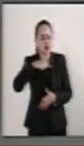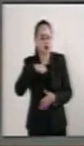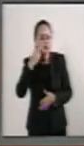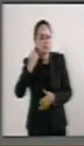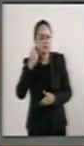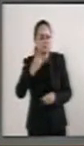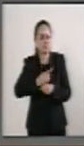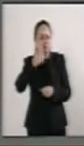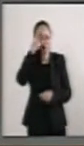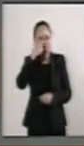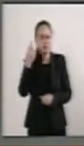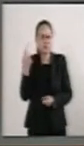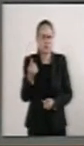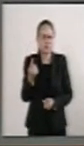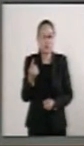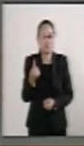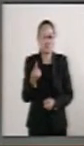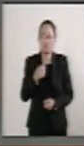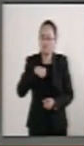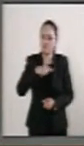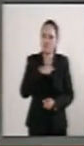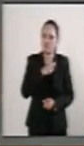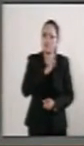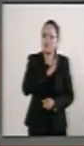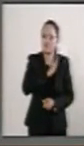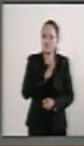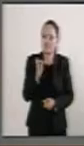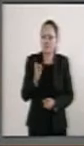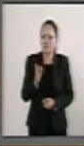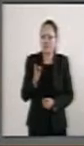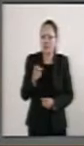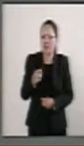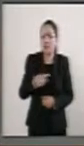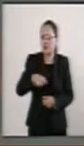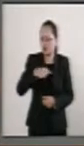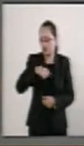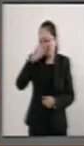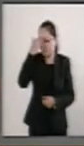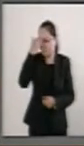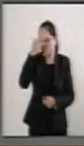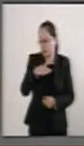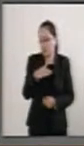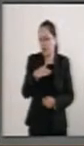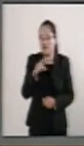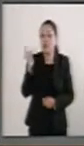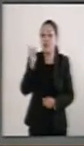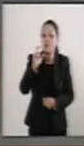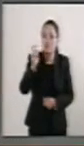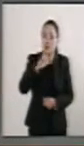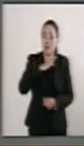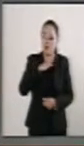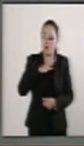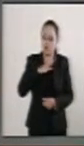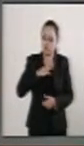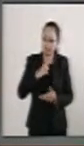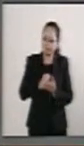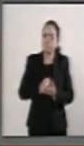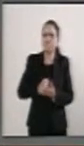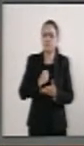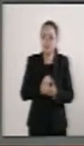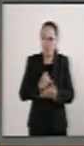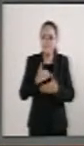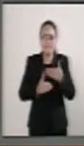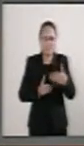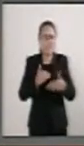de saber que cuando hay consistencia, persistencia e